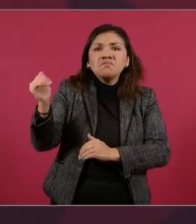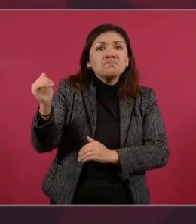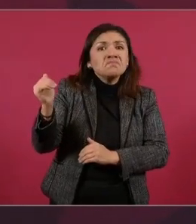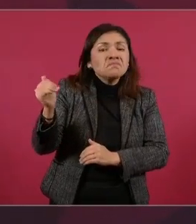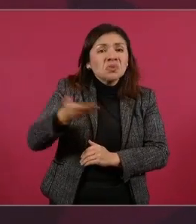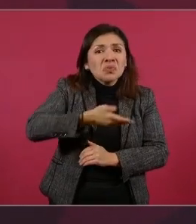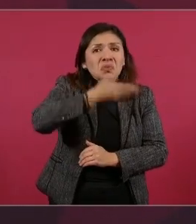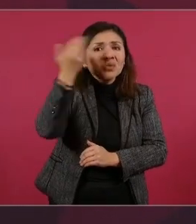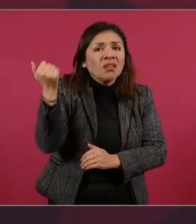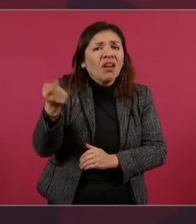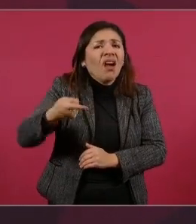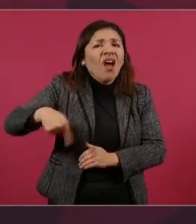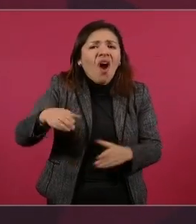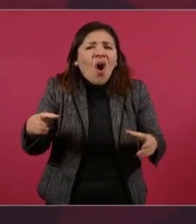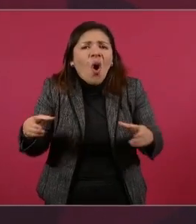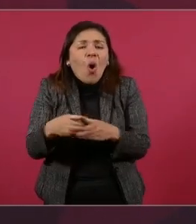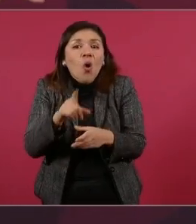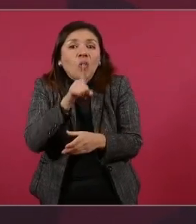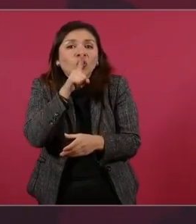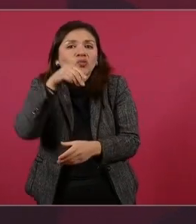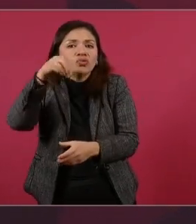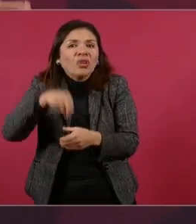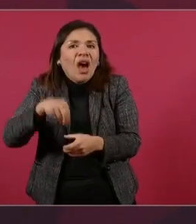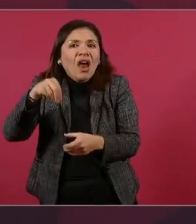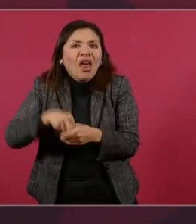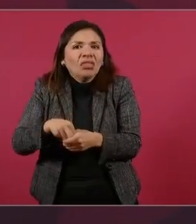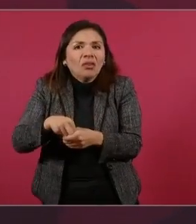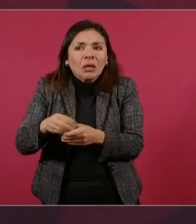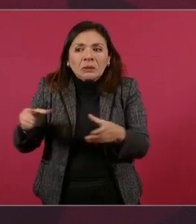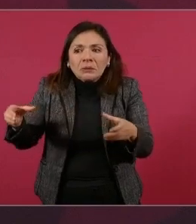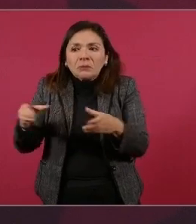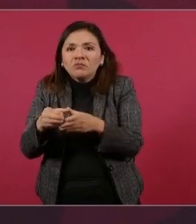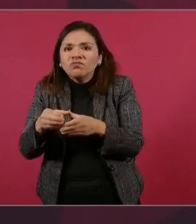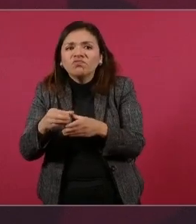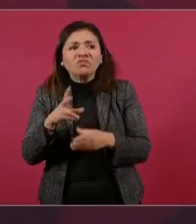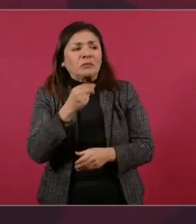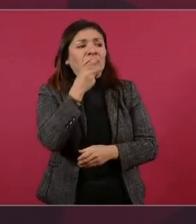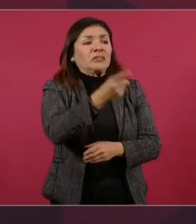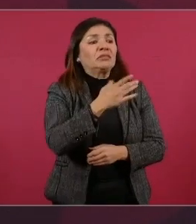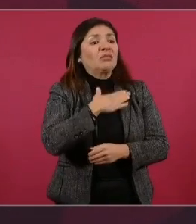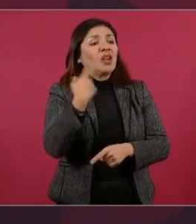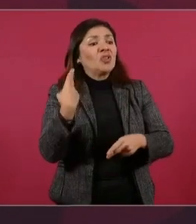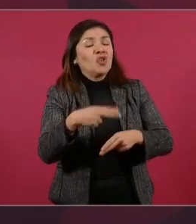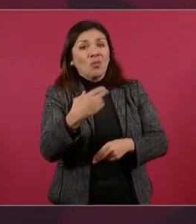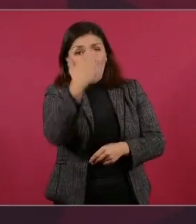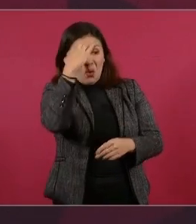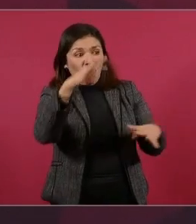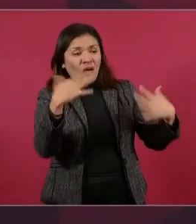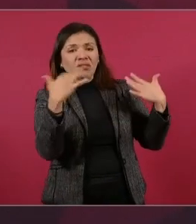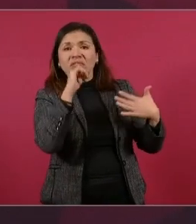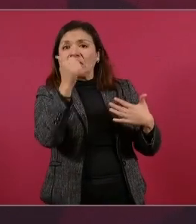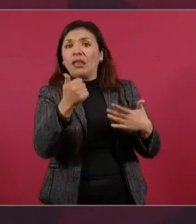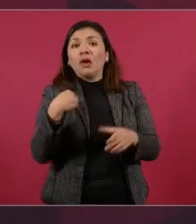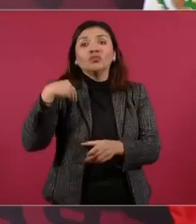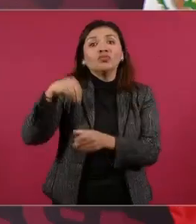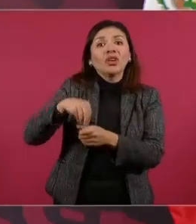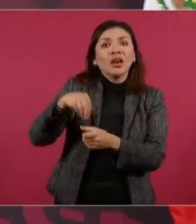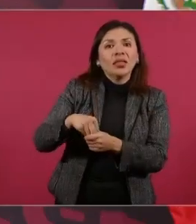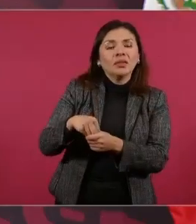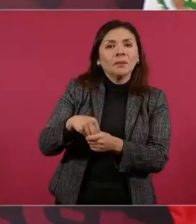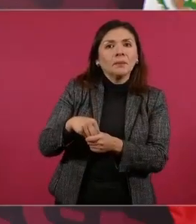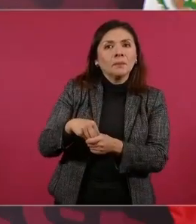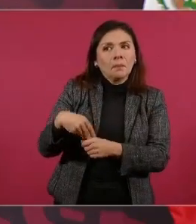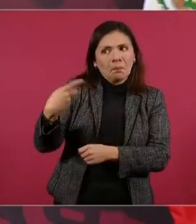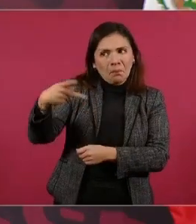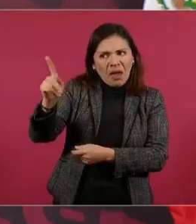ministros manejaban en la clandestinidad en el anonimato pero si nos